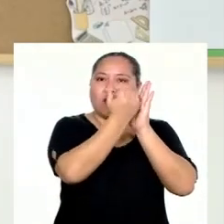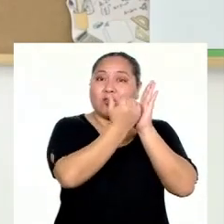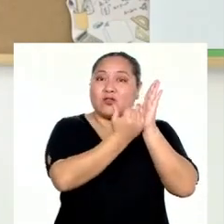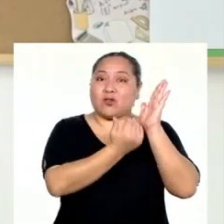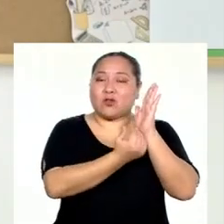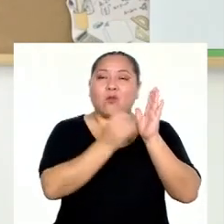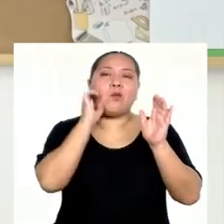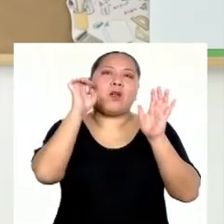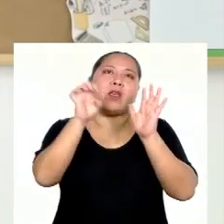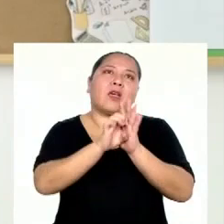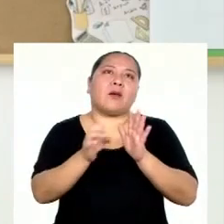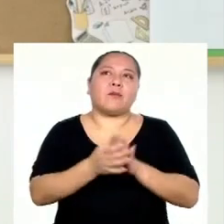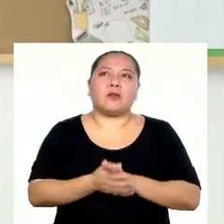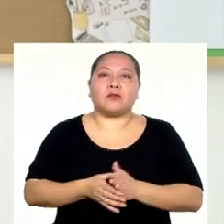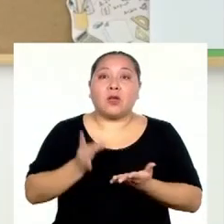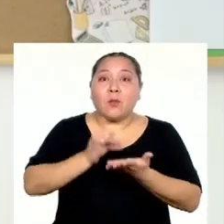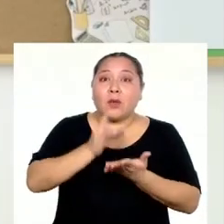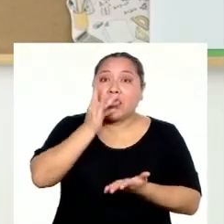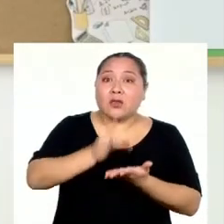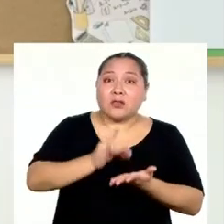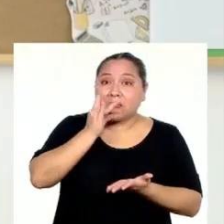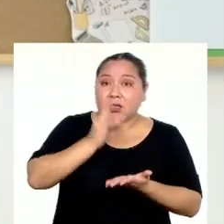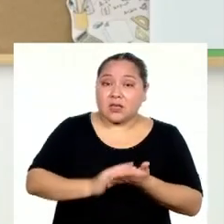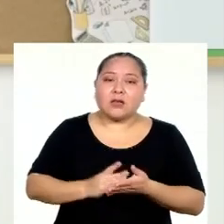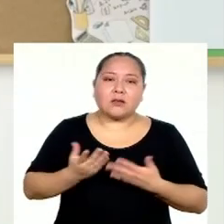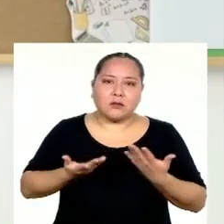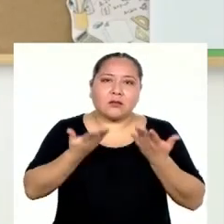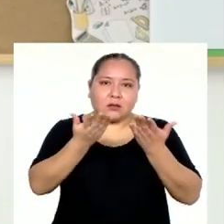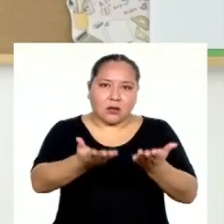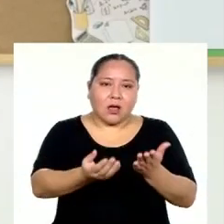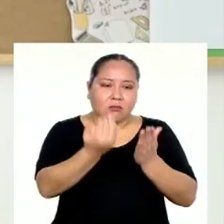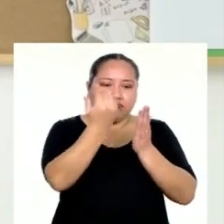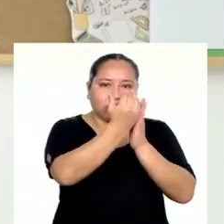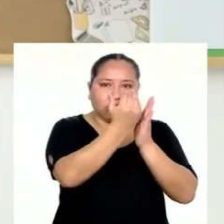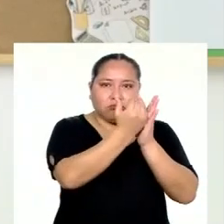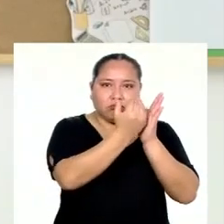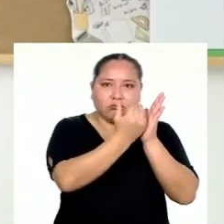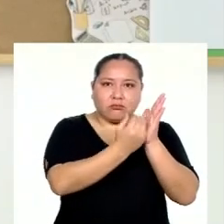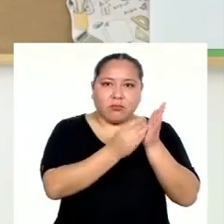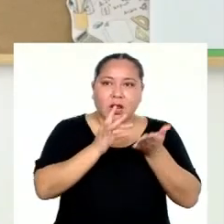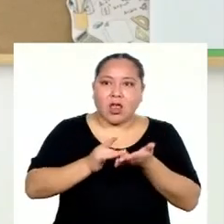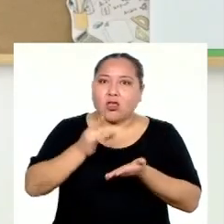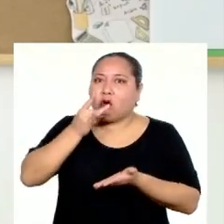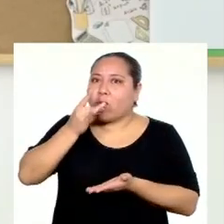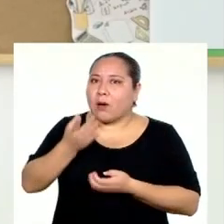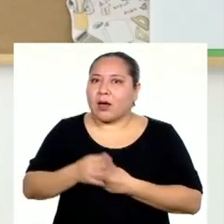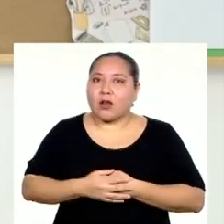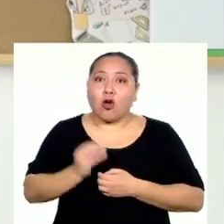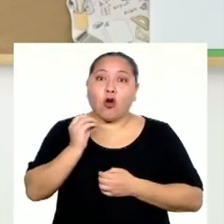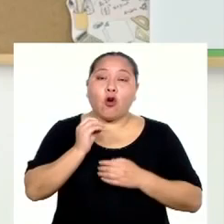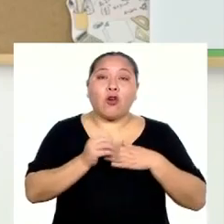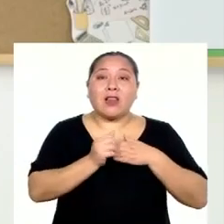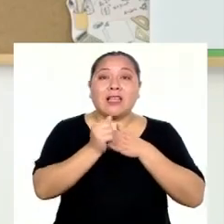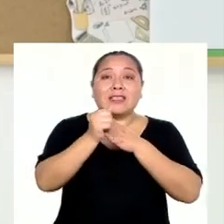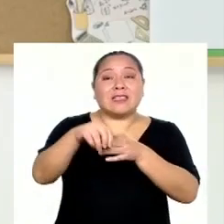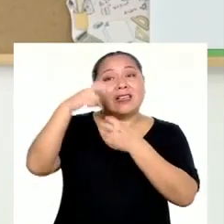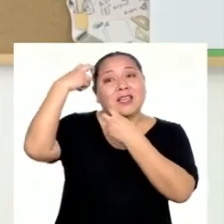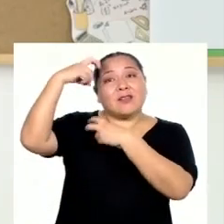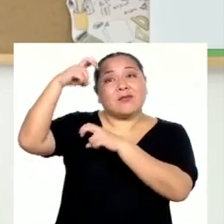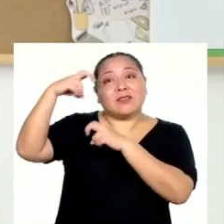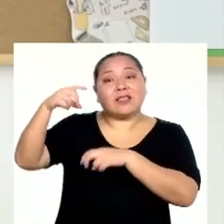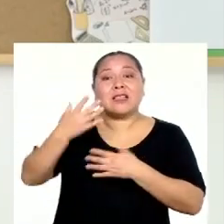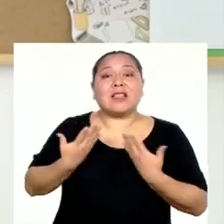Por ejemplo, las medicinas traen consigo instrucciones para consumirlas o las guías turísticas